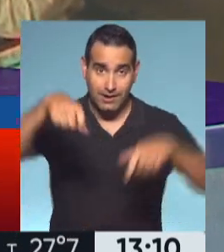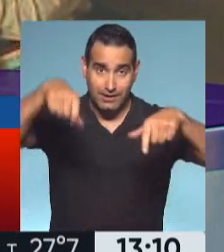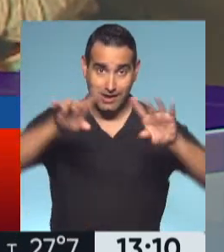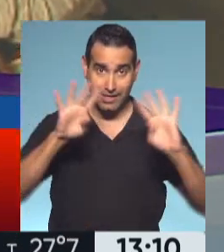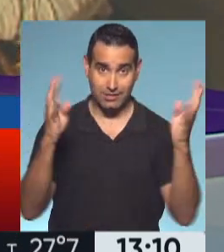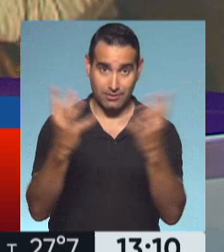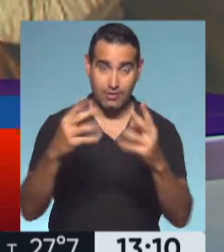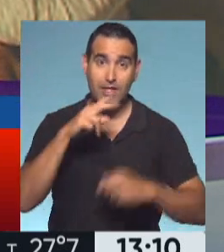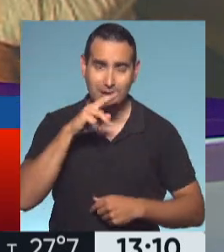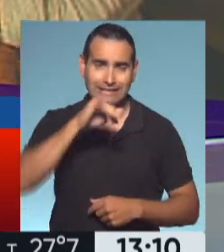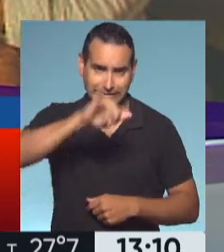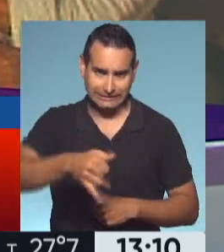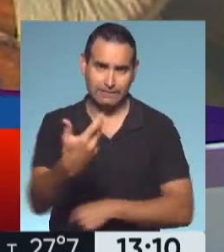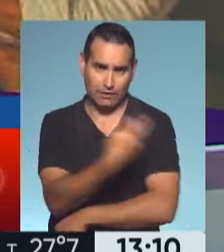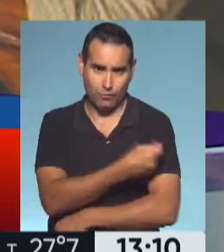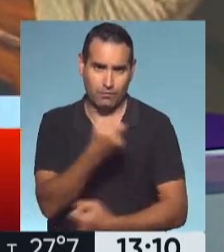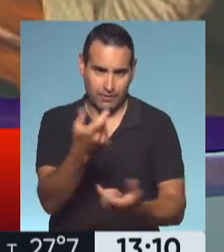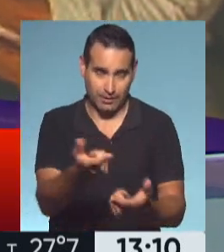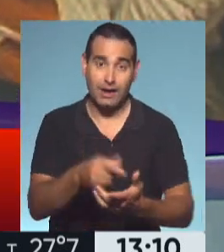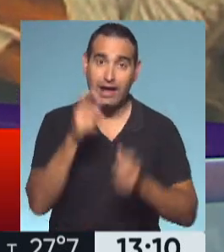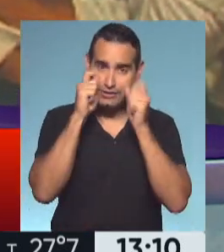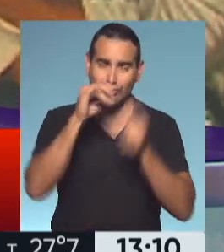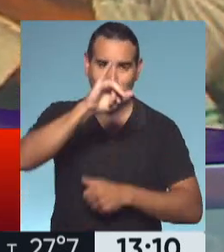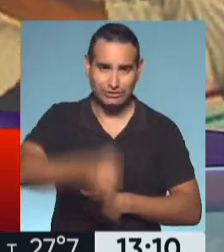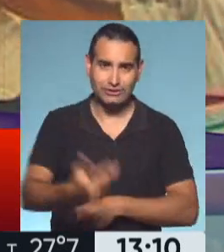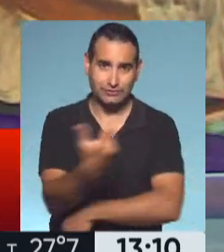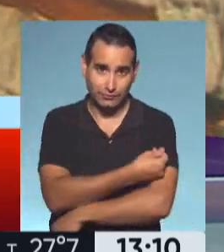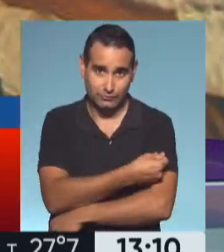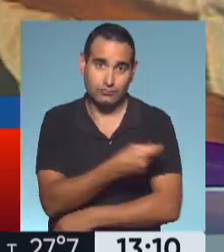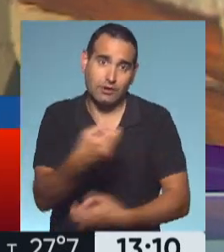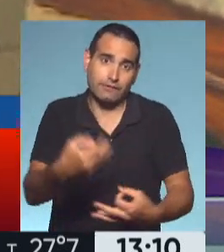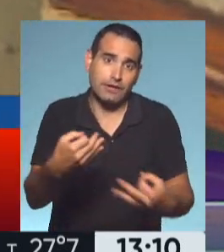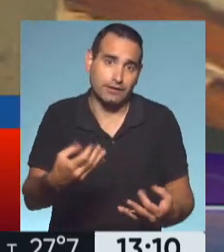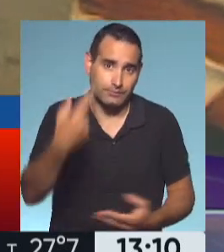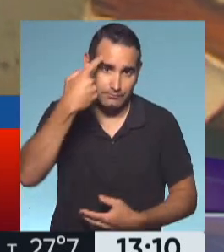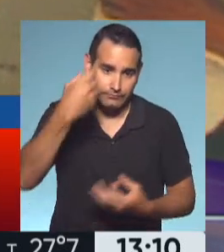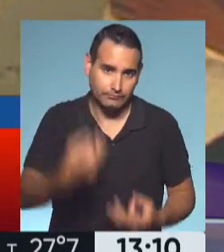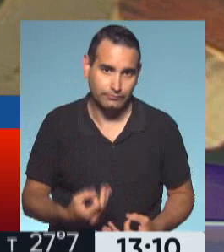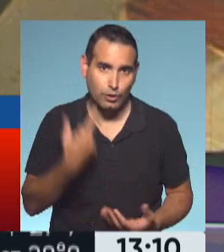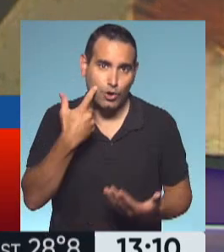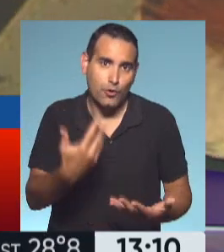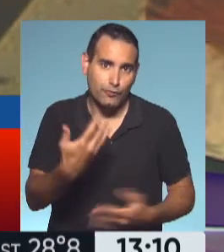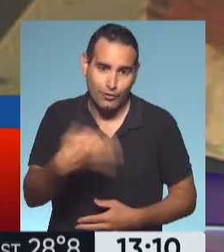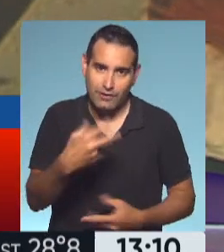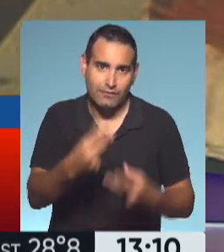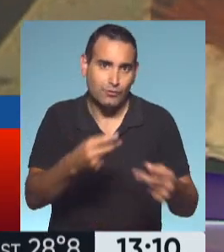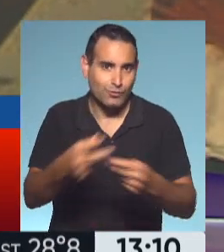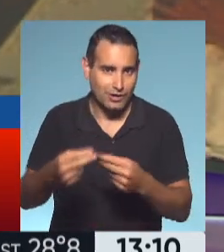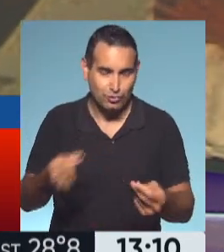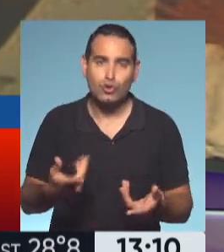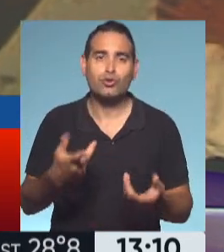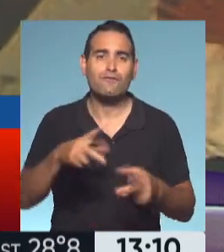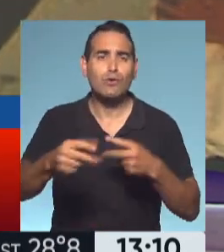este momento se lo va a vacunar atención si lo baba primo el sentido común no primer sentido común se lo va va pues no se